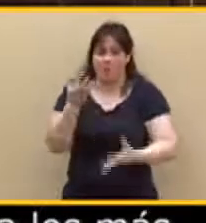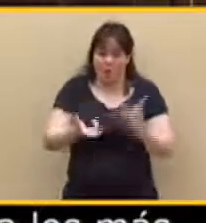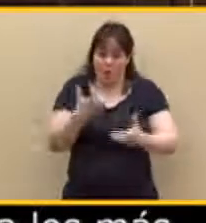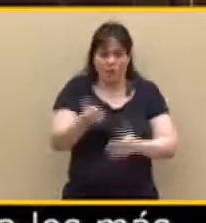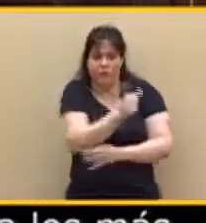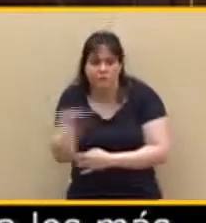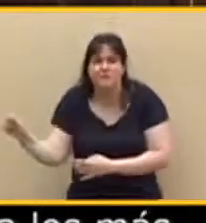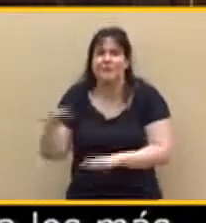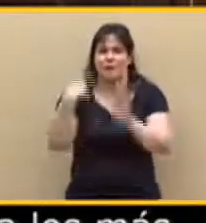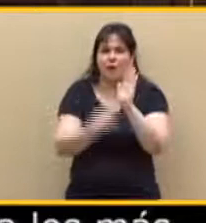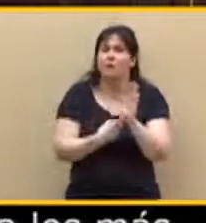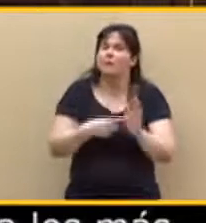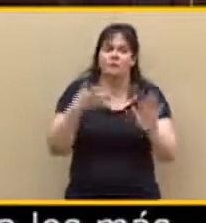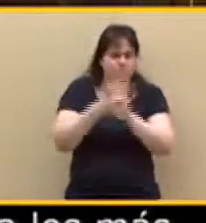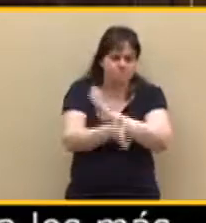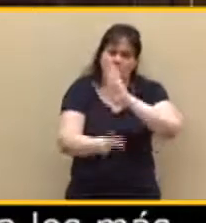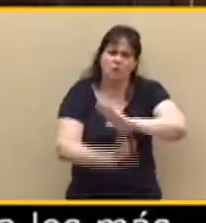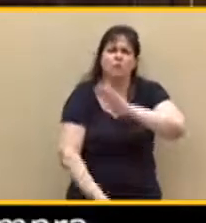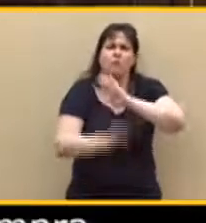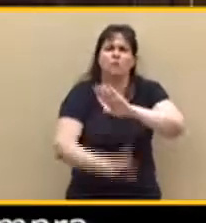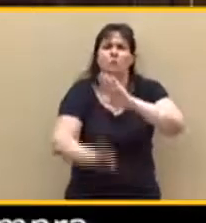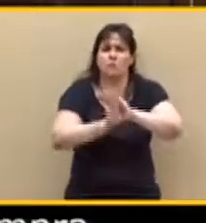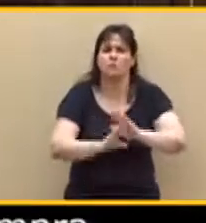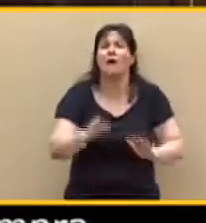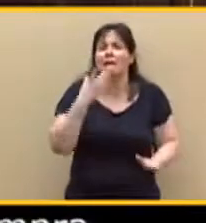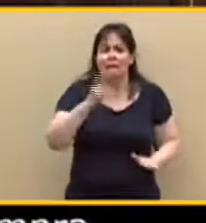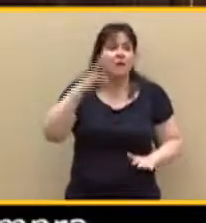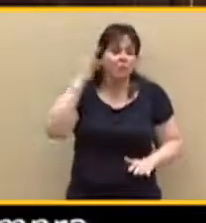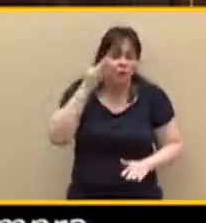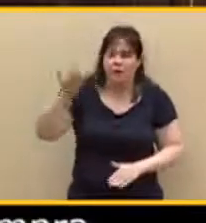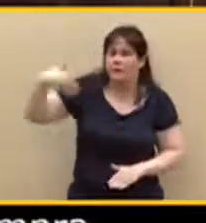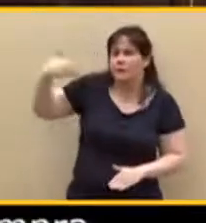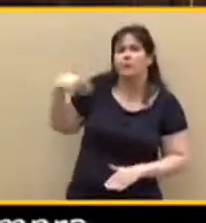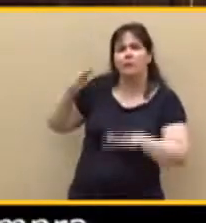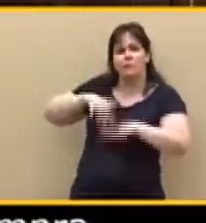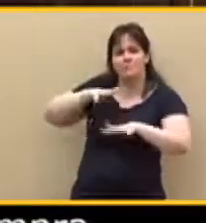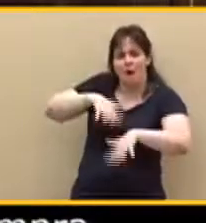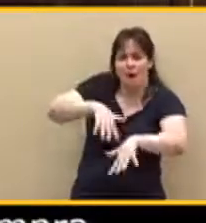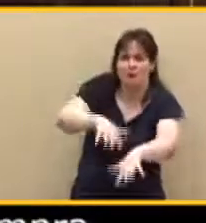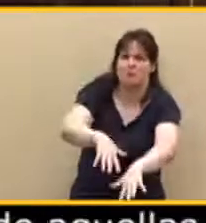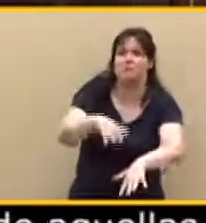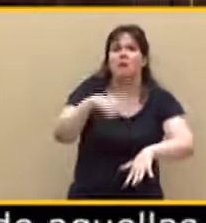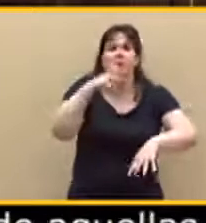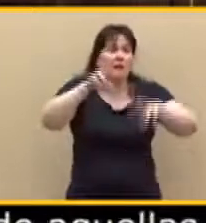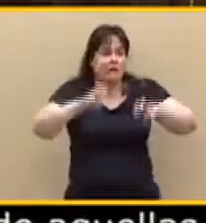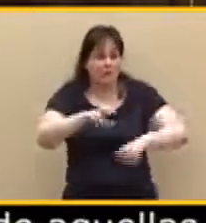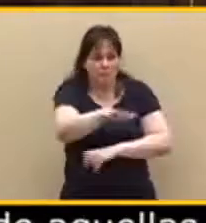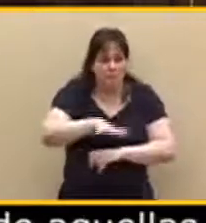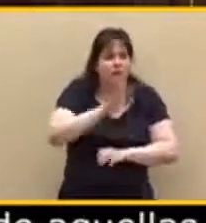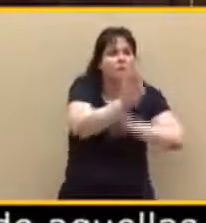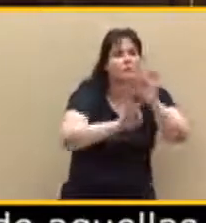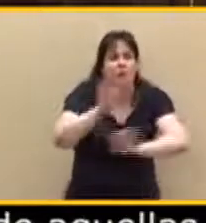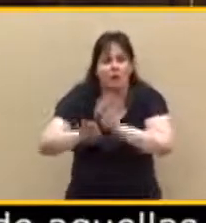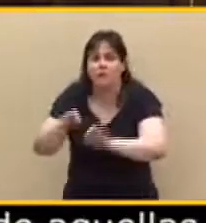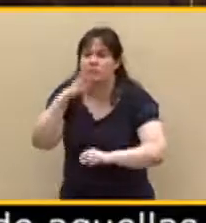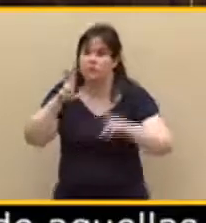firmes continuadoras de aquellas mujeres que protagonizaron las marchas por la amnistía, que organizaron los barrios de este país cuando no había alcantarillado, cuando no